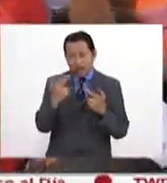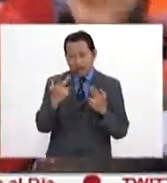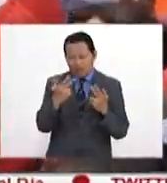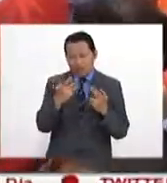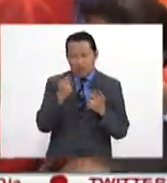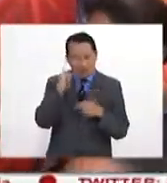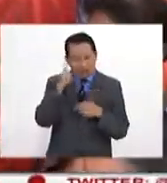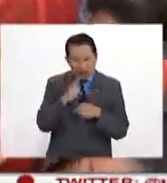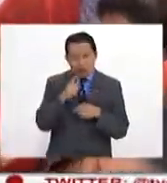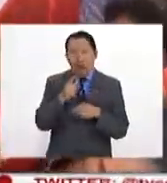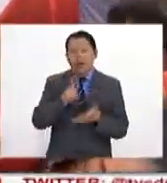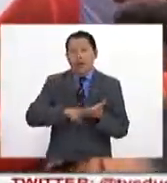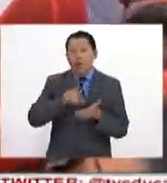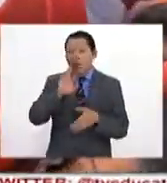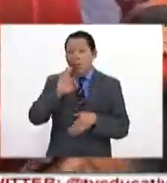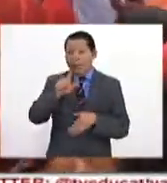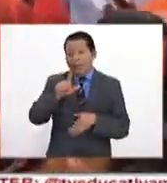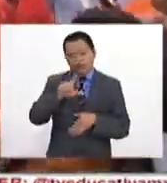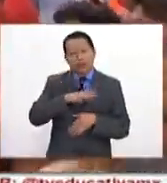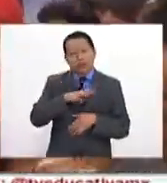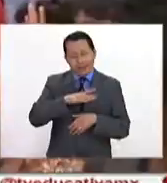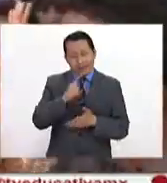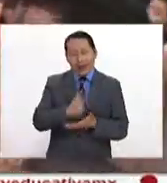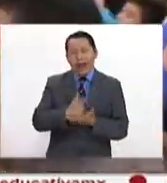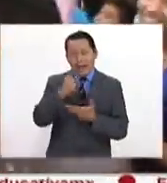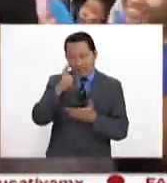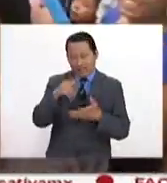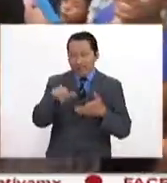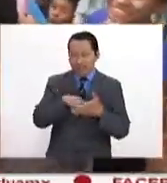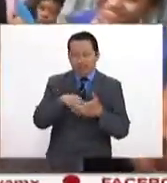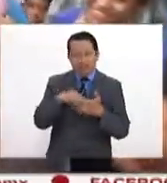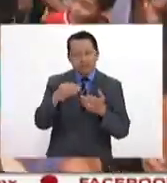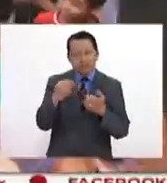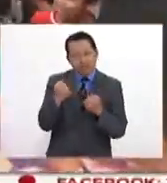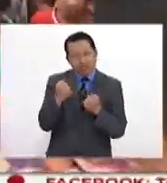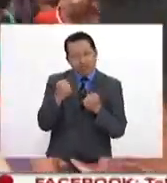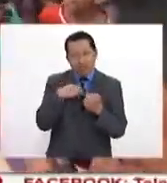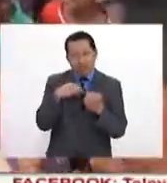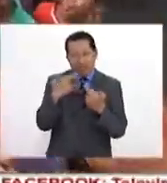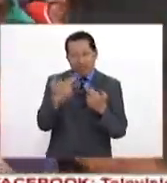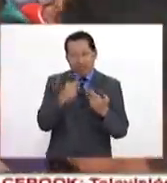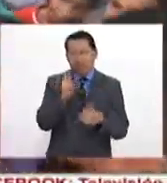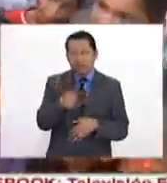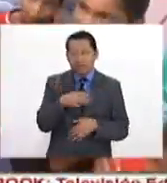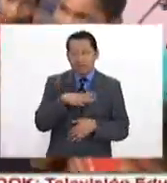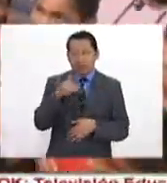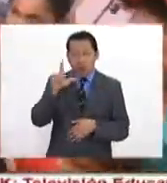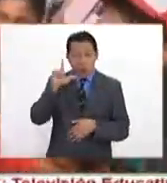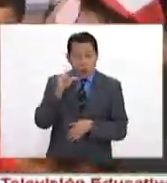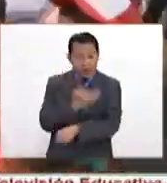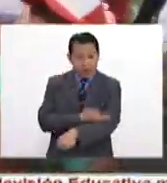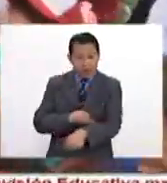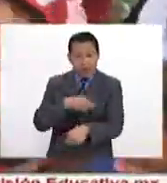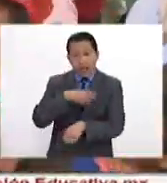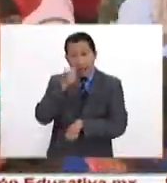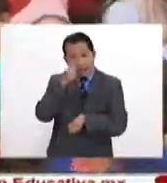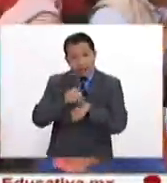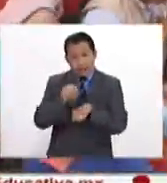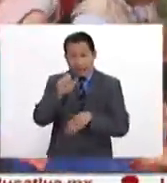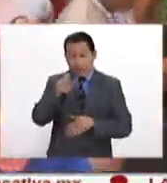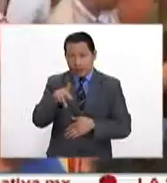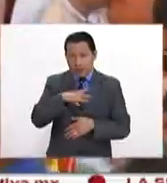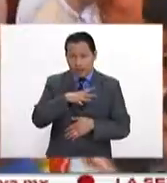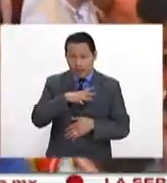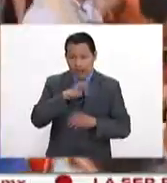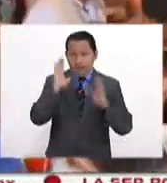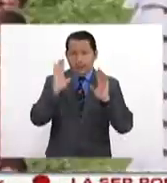ellas 47 presentan daños graves. La tarde de este lunes, la Secretaría de Educación